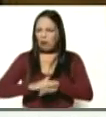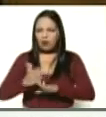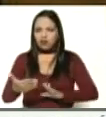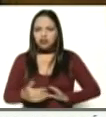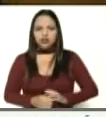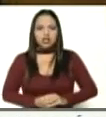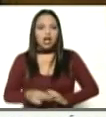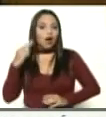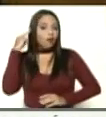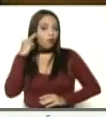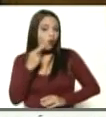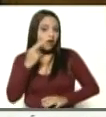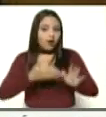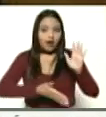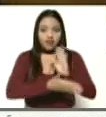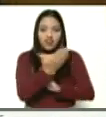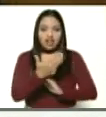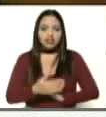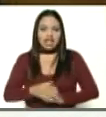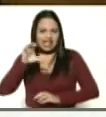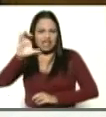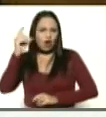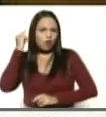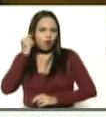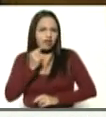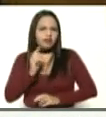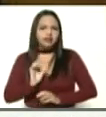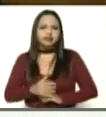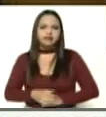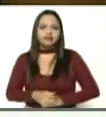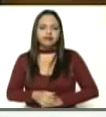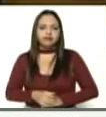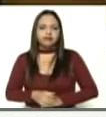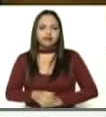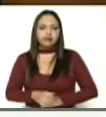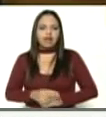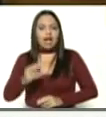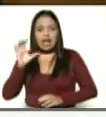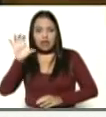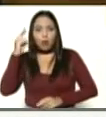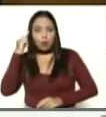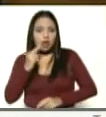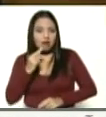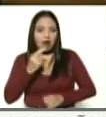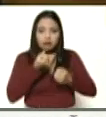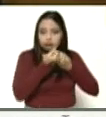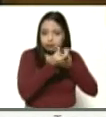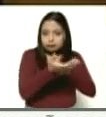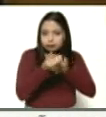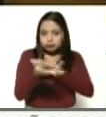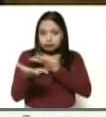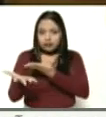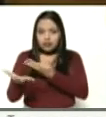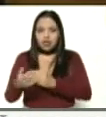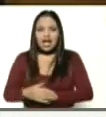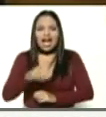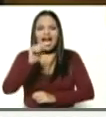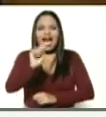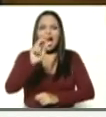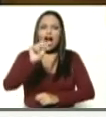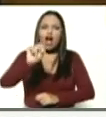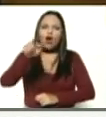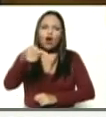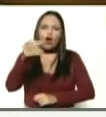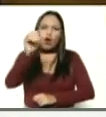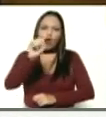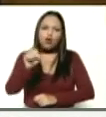cuando Bolívar vaya al Estado Bolívar a dar el discurso de Angostura,